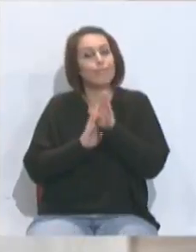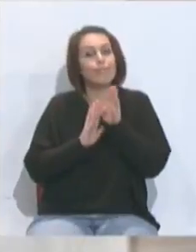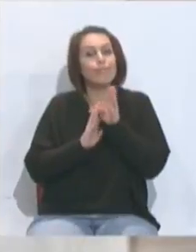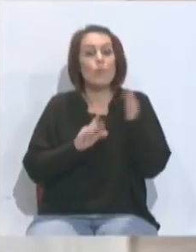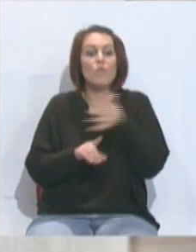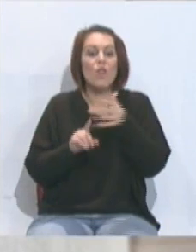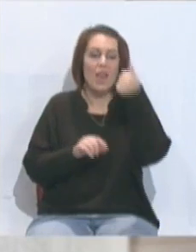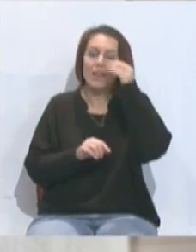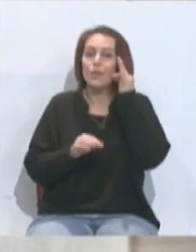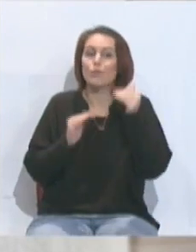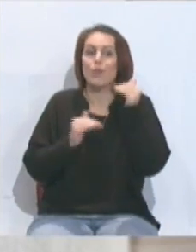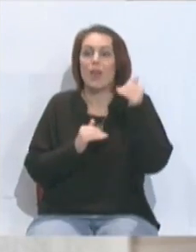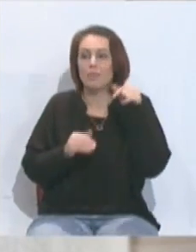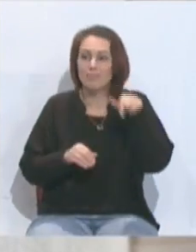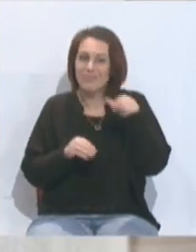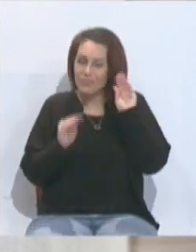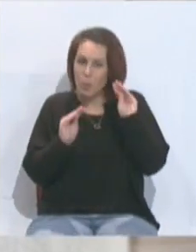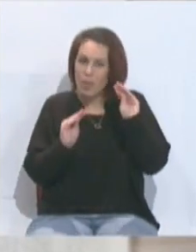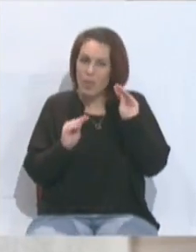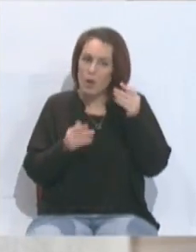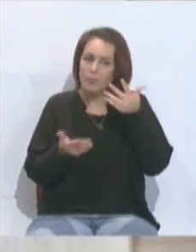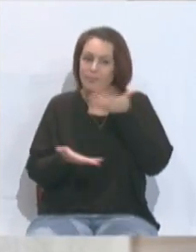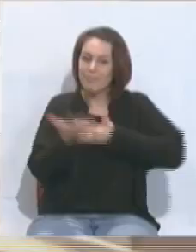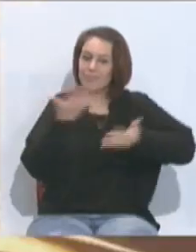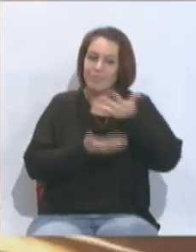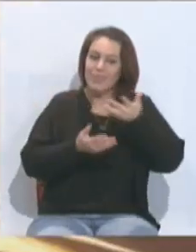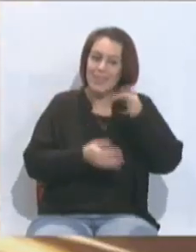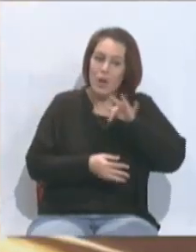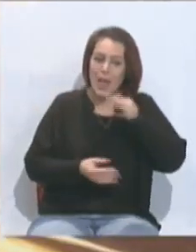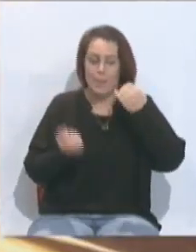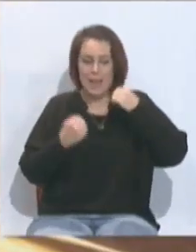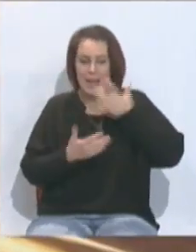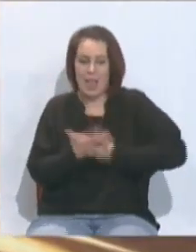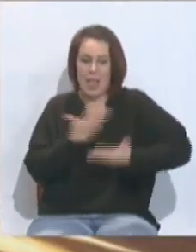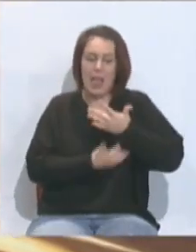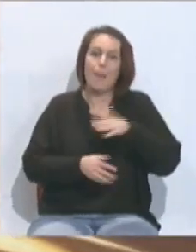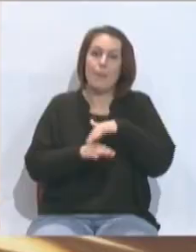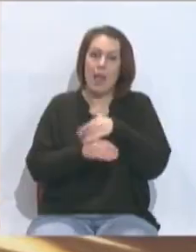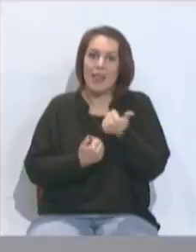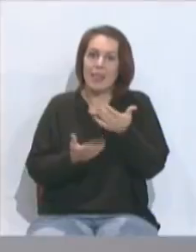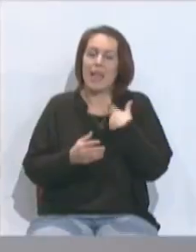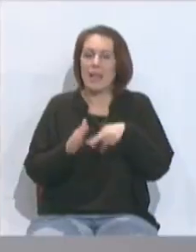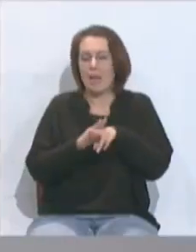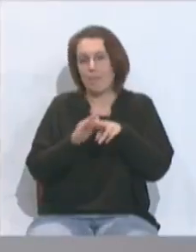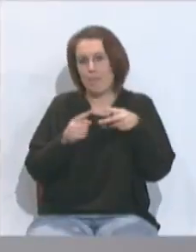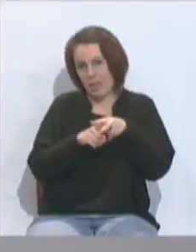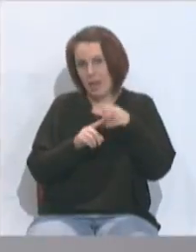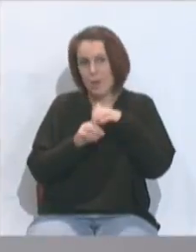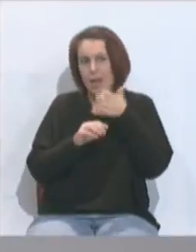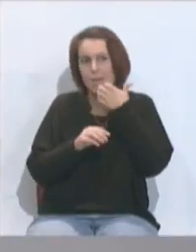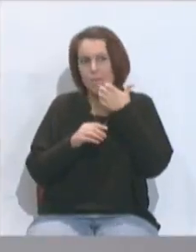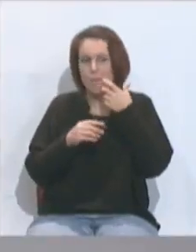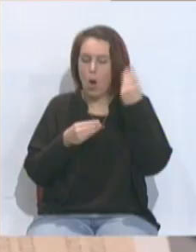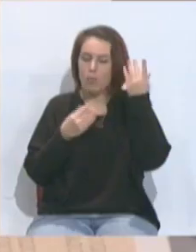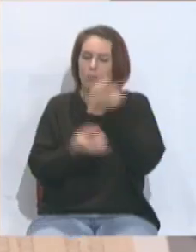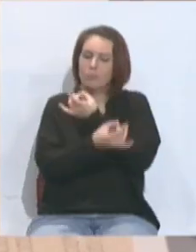de género. Ha detallado que en esta formación se compaginará la teoría con la práctica para poder dotar de herramientas como la meditación,